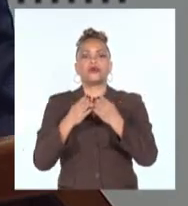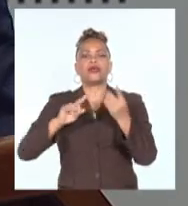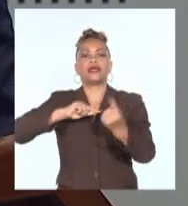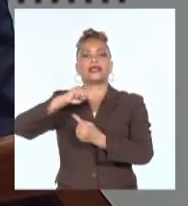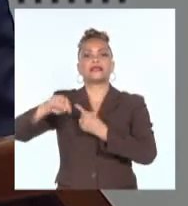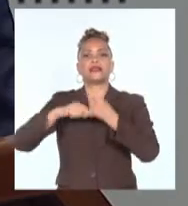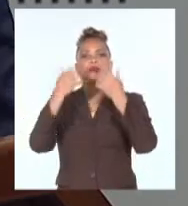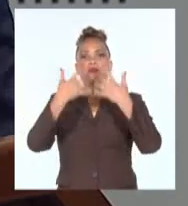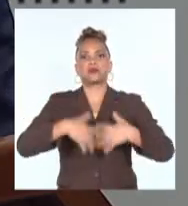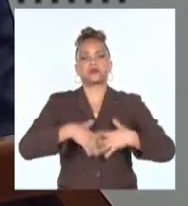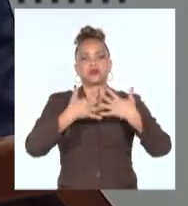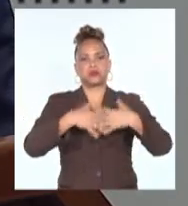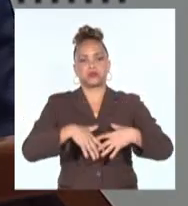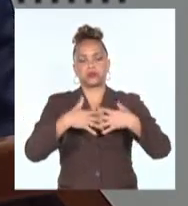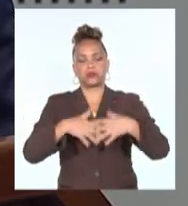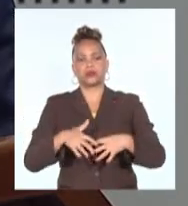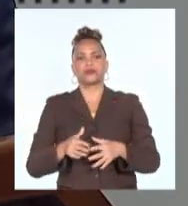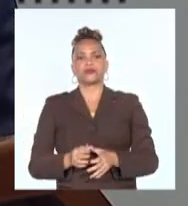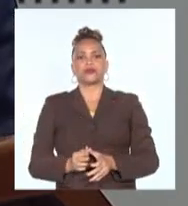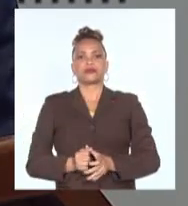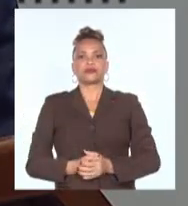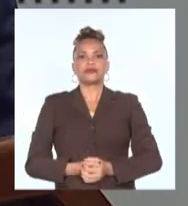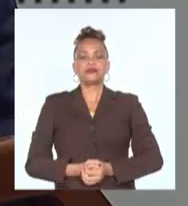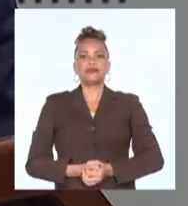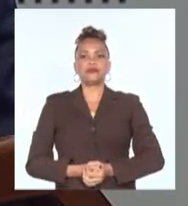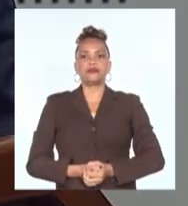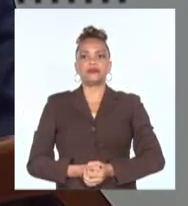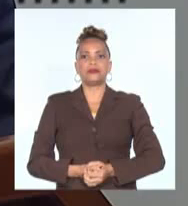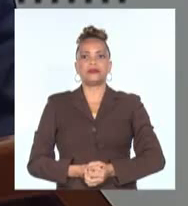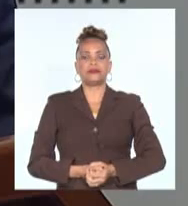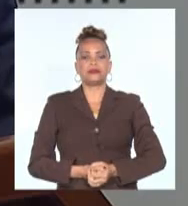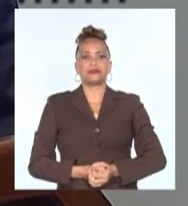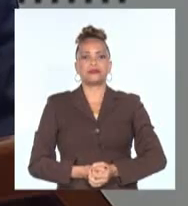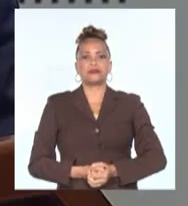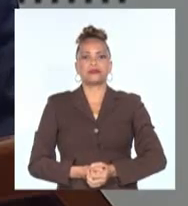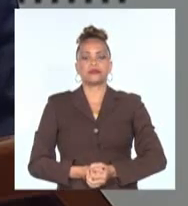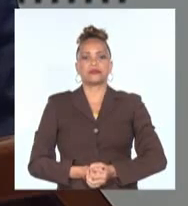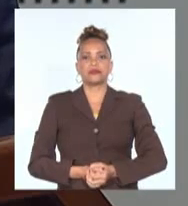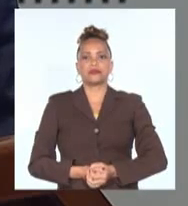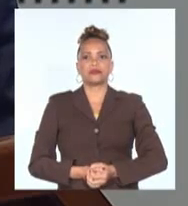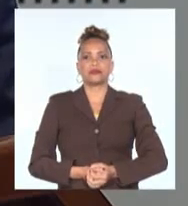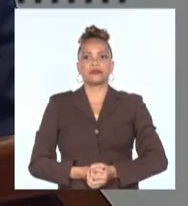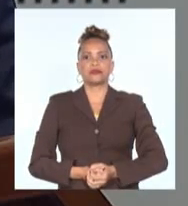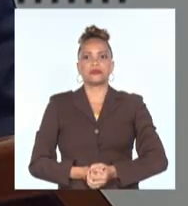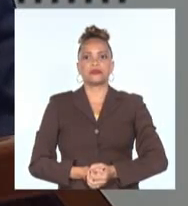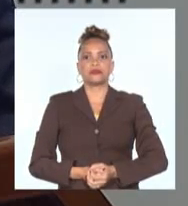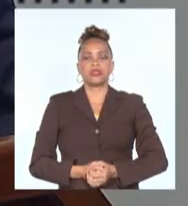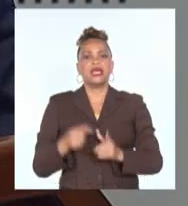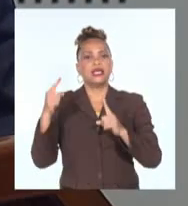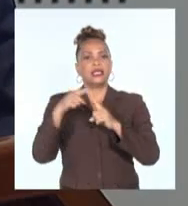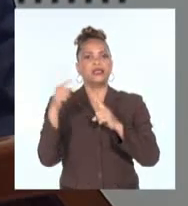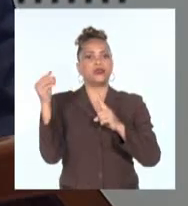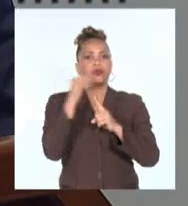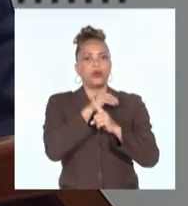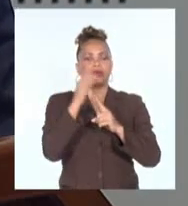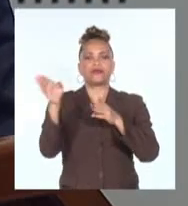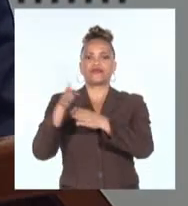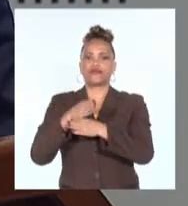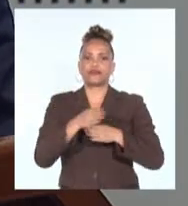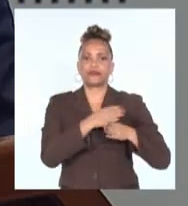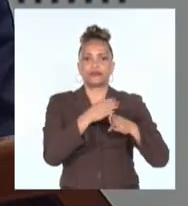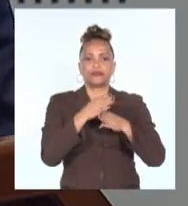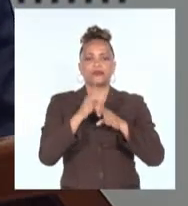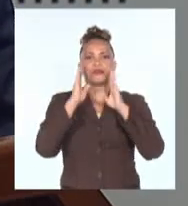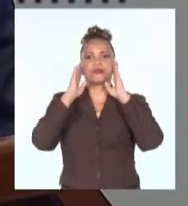largo de la cadena valor integral. Además, contiene una gama de tecnologías e innovaciones y